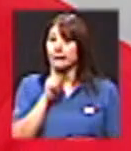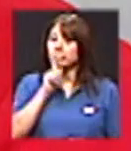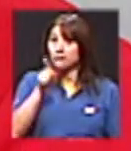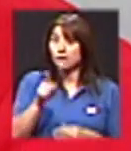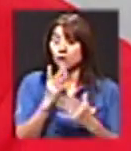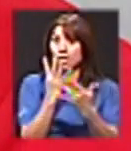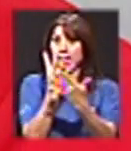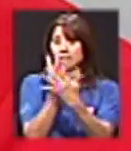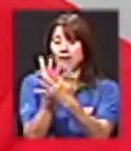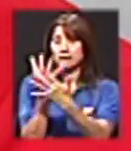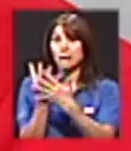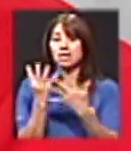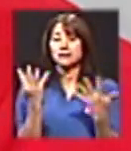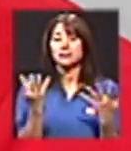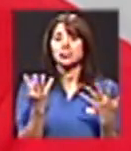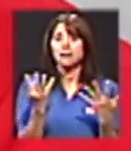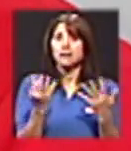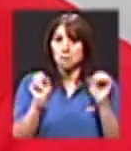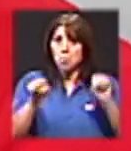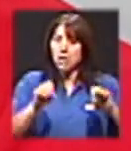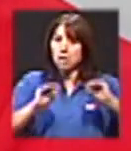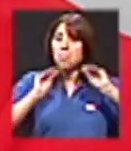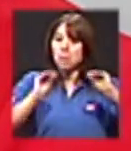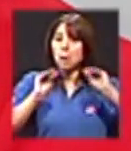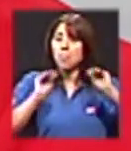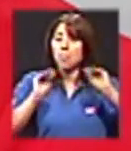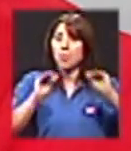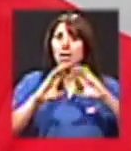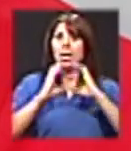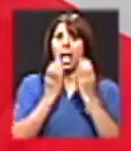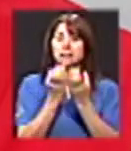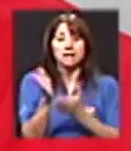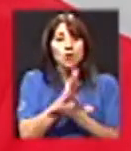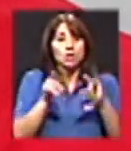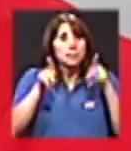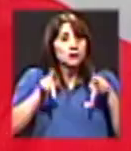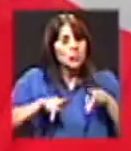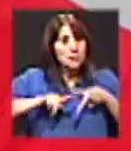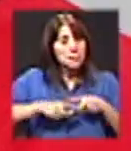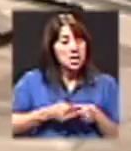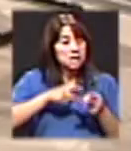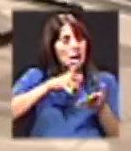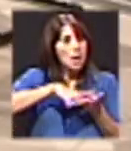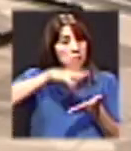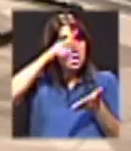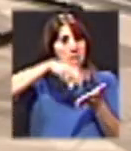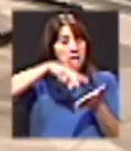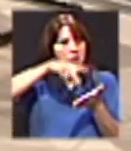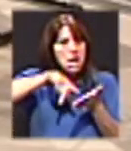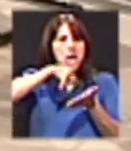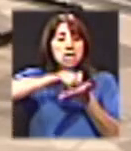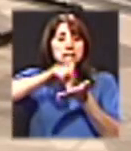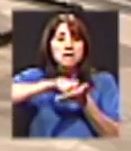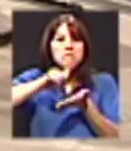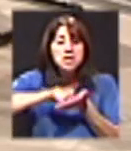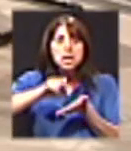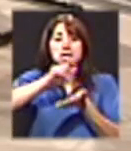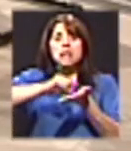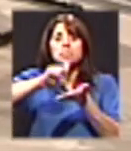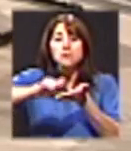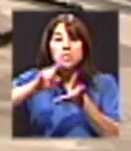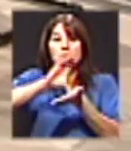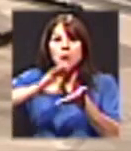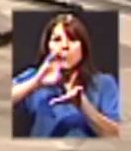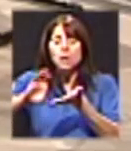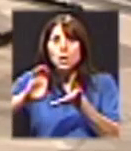dan clases, hay gente que comienza desde alfabetización primaria, secundaria, hasta universidad y se han graduado de universidad, pero las